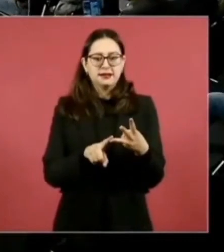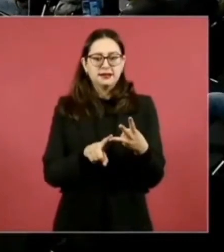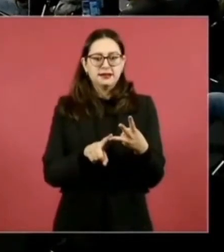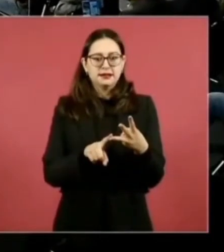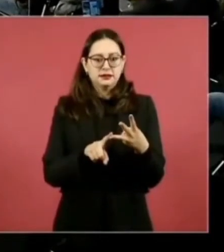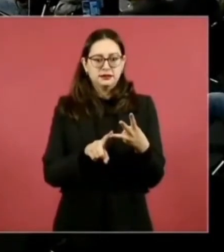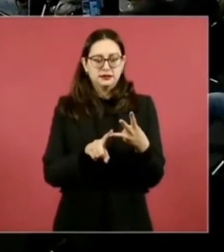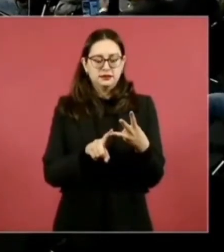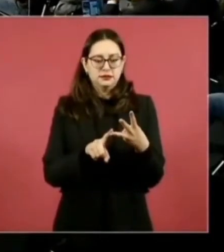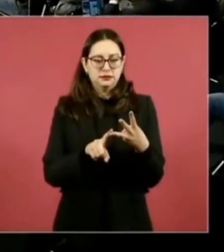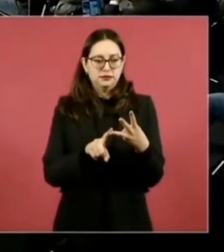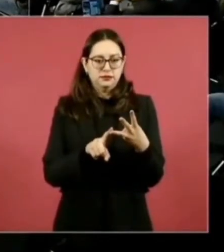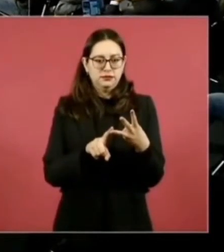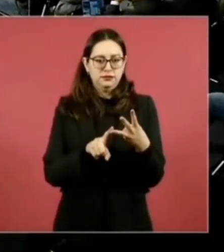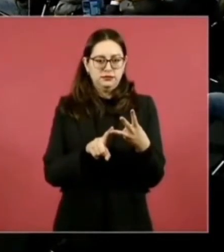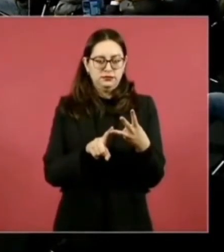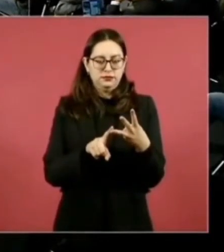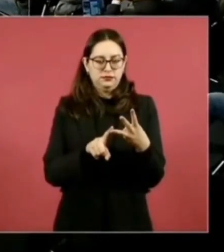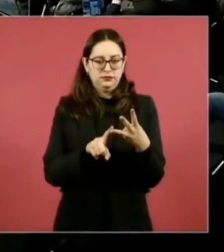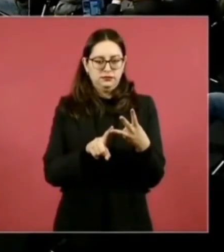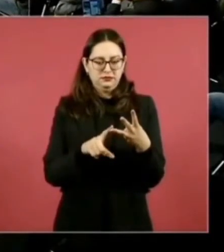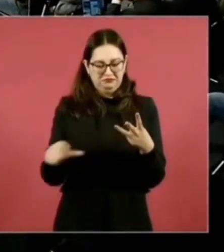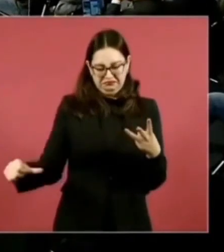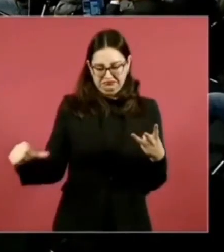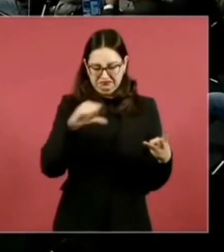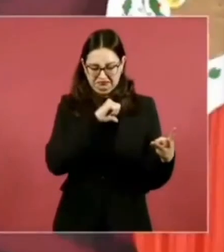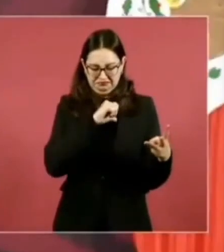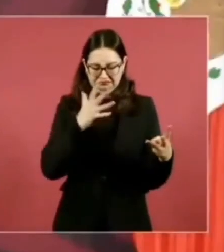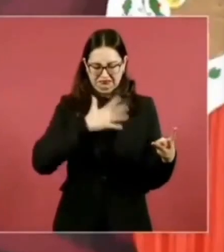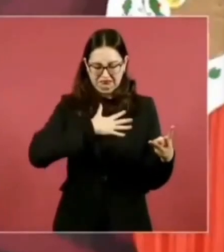¿De dónde vino, se fomentó el individualismo?